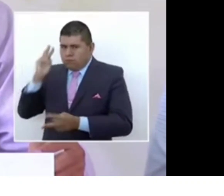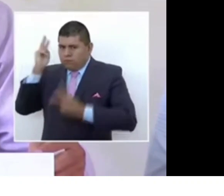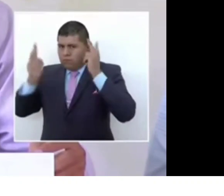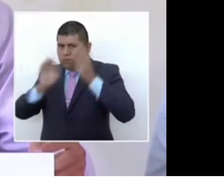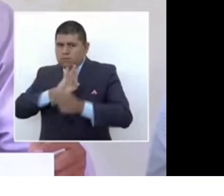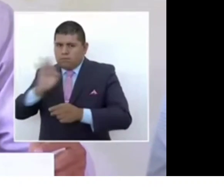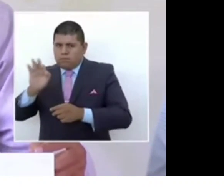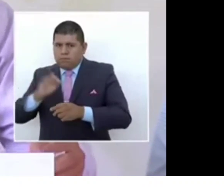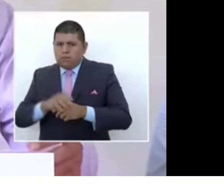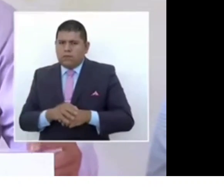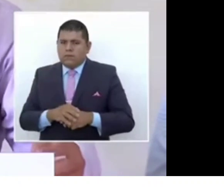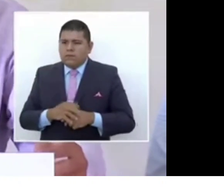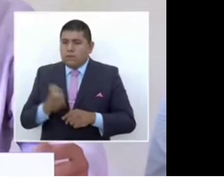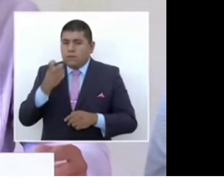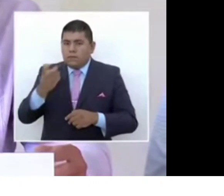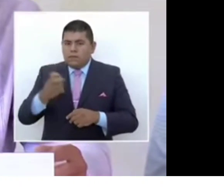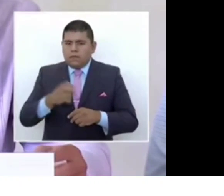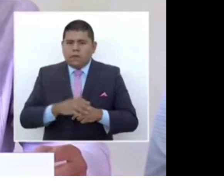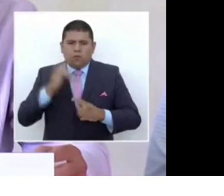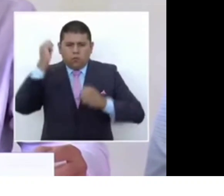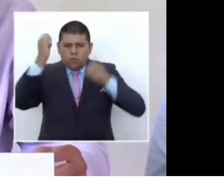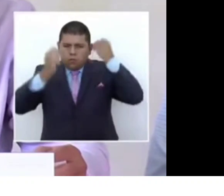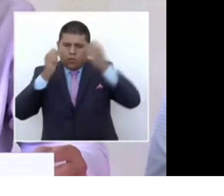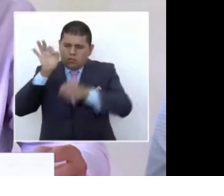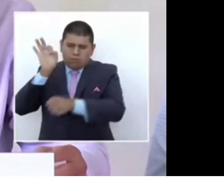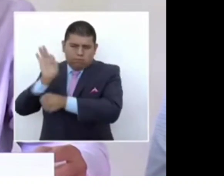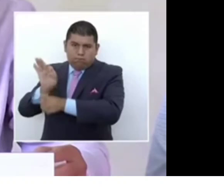de desarrollo turístico.